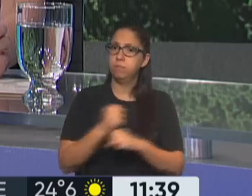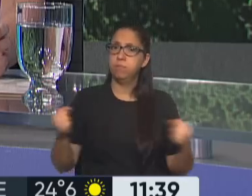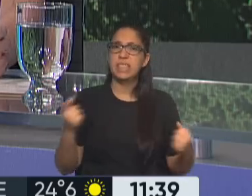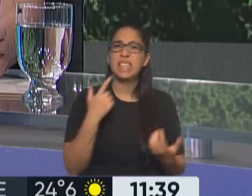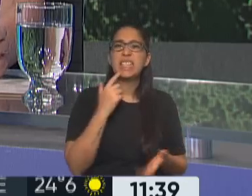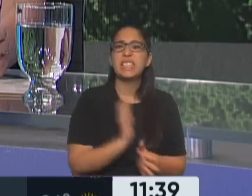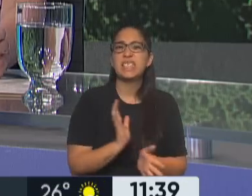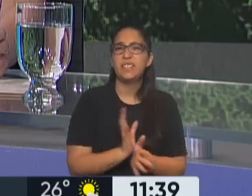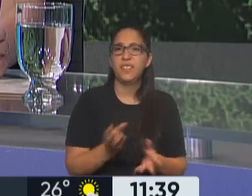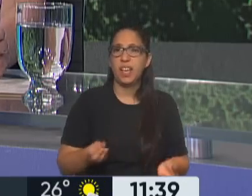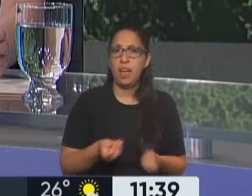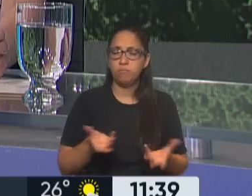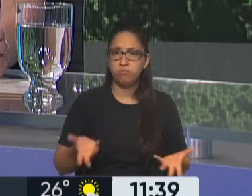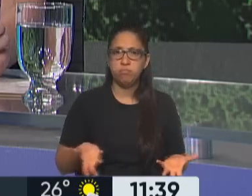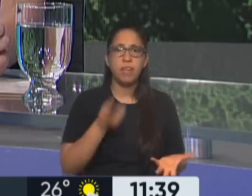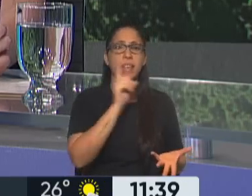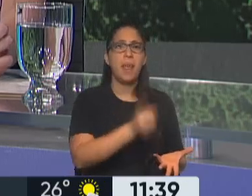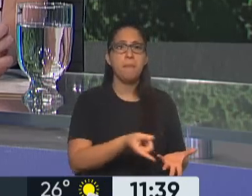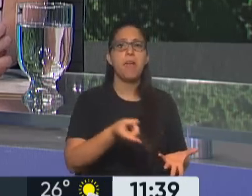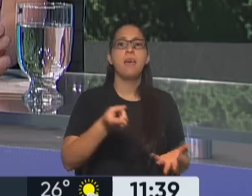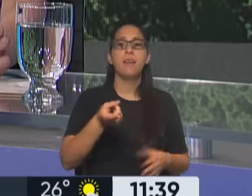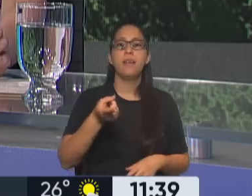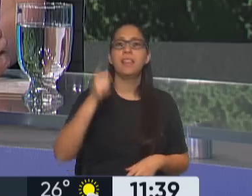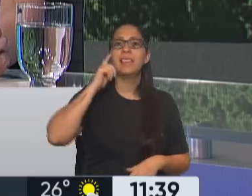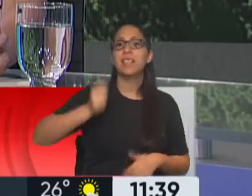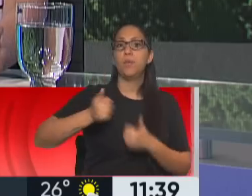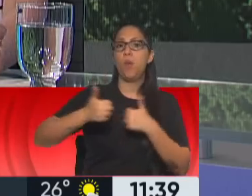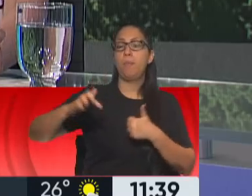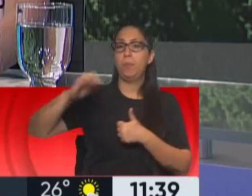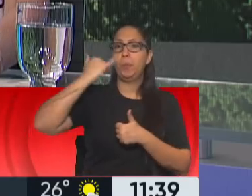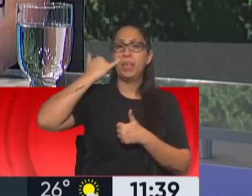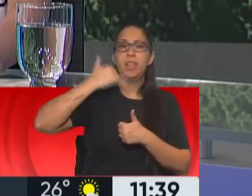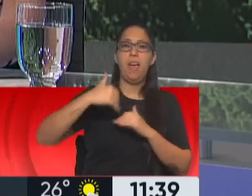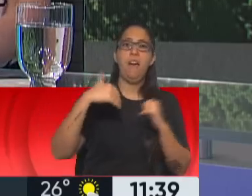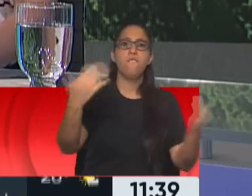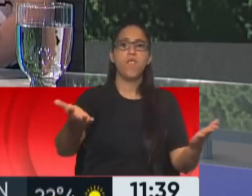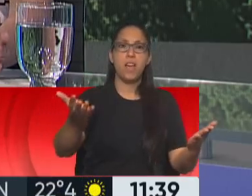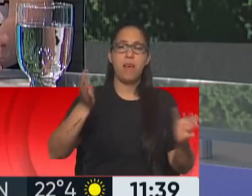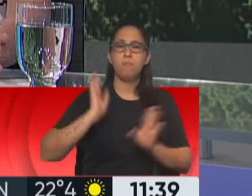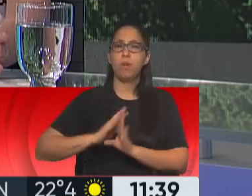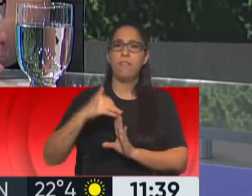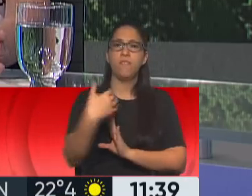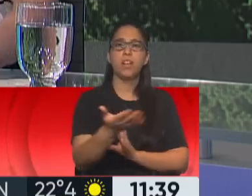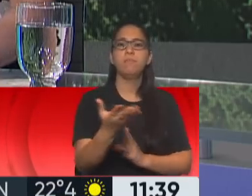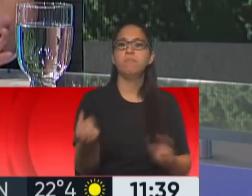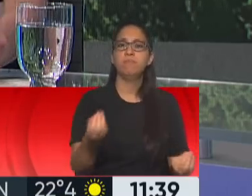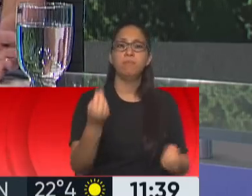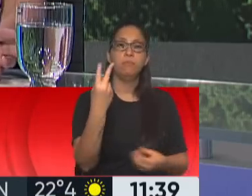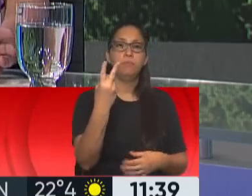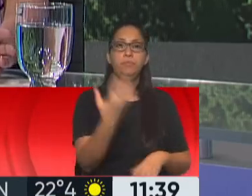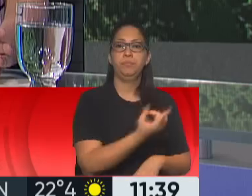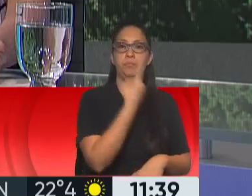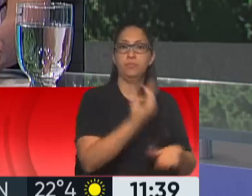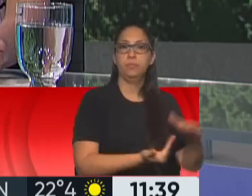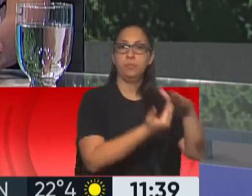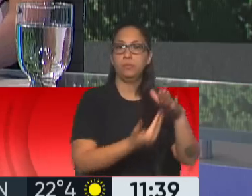además de lo que estaba pasando en la puerta, ¿no?, de los tribunales de Comodoro Pi, porque desde muy temprano había 2 dirigentes, uno de ellos es un